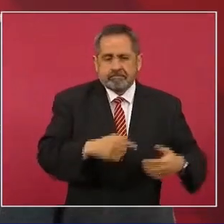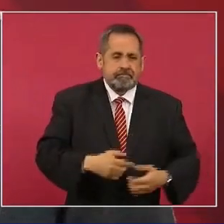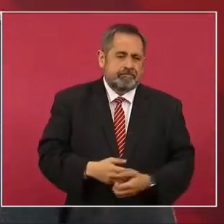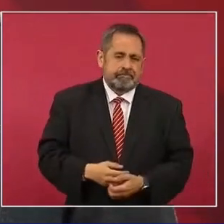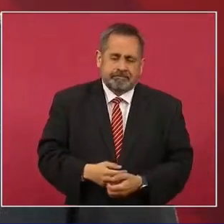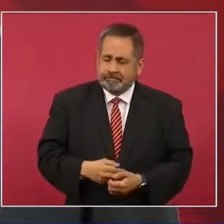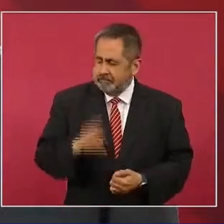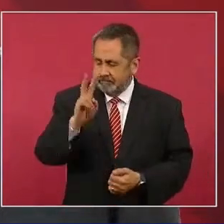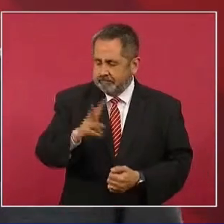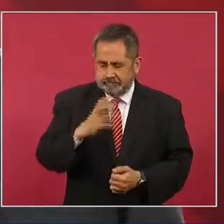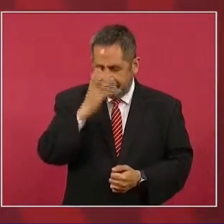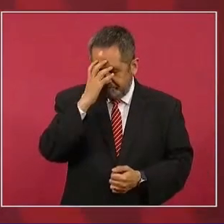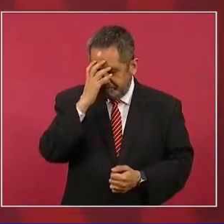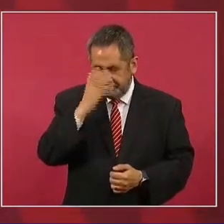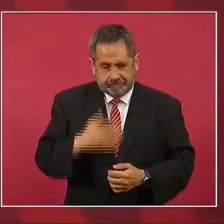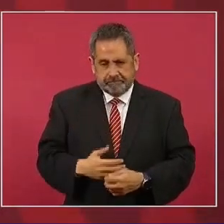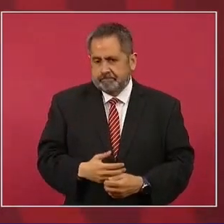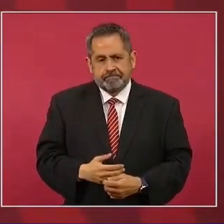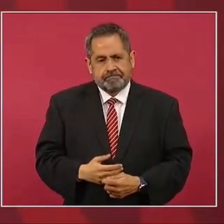Es una vergüenza